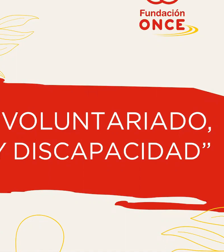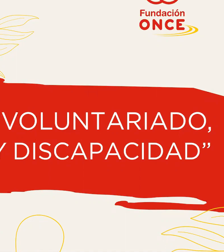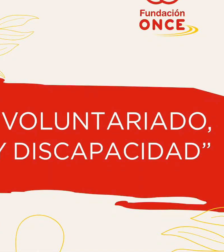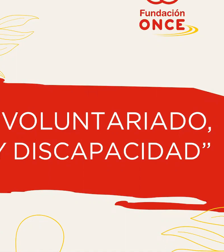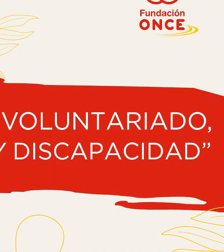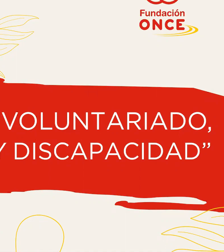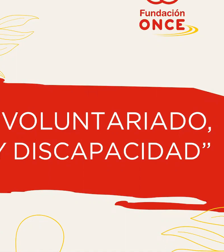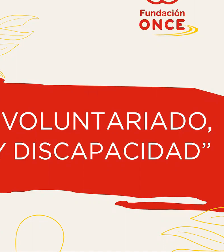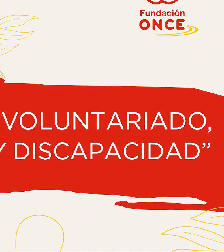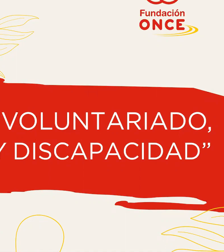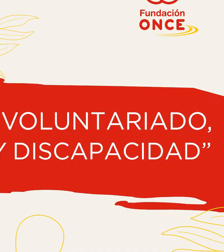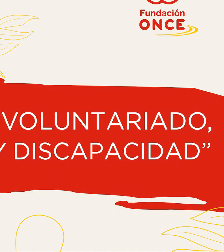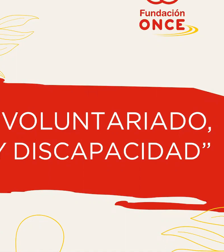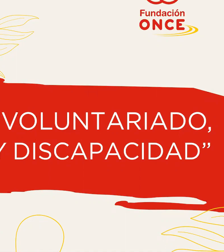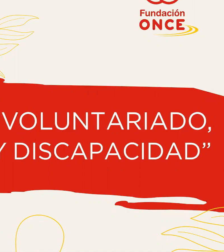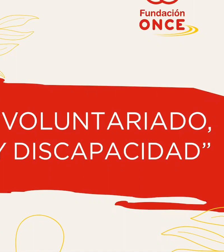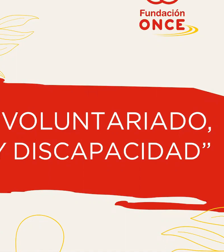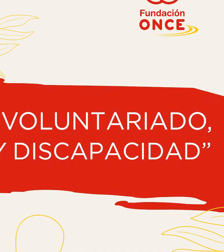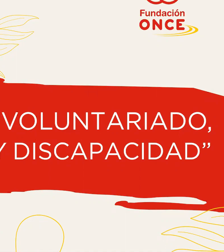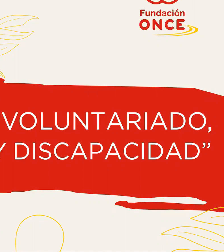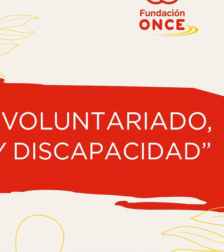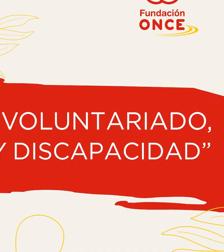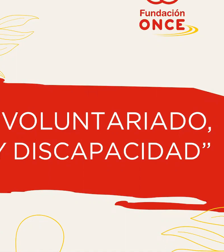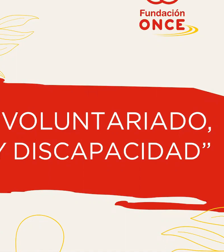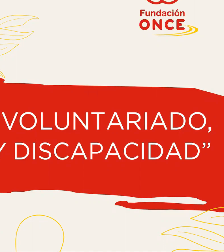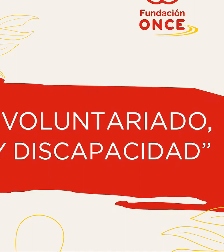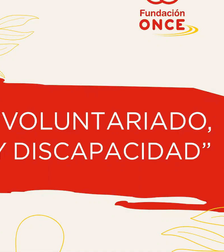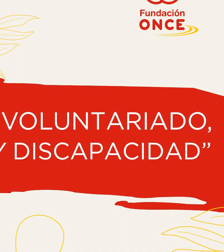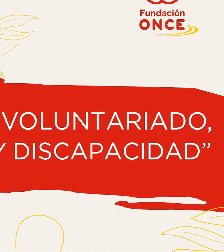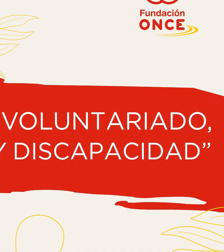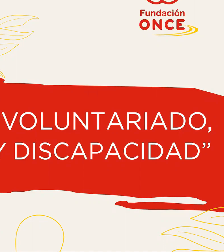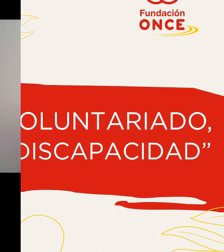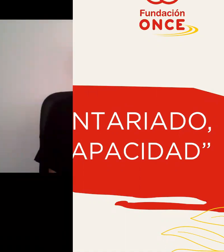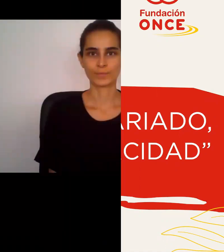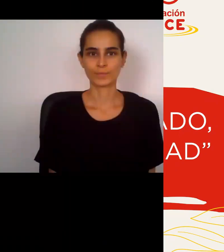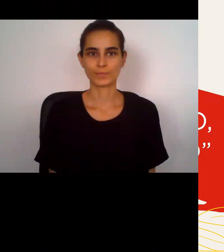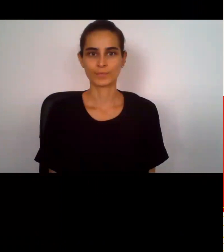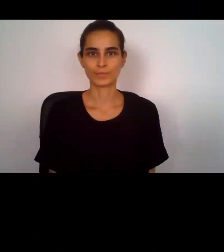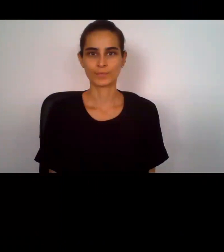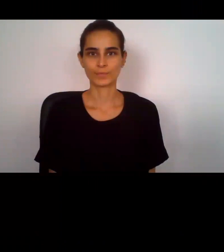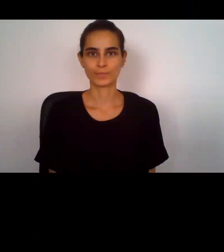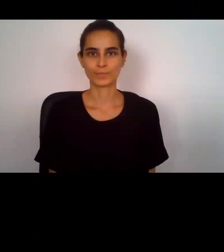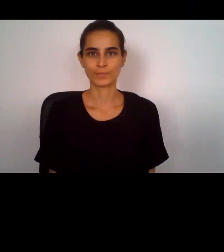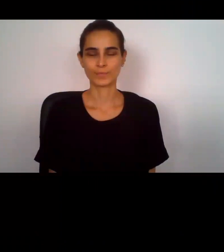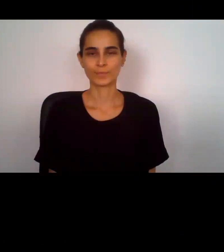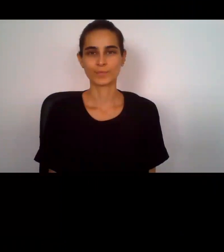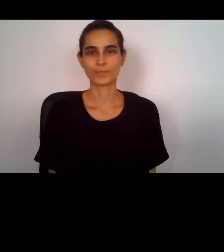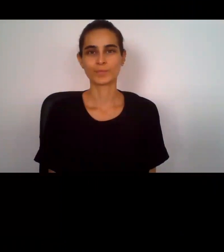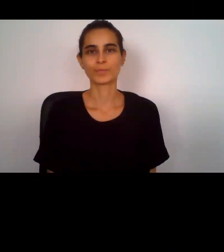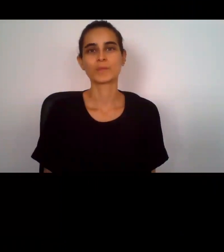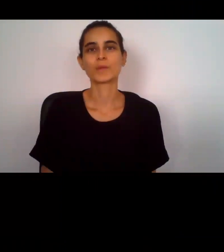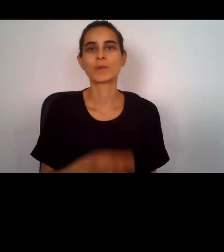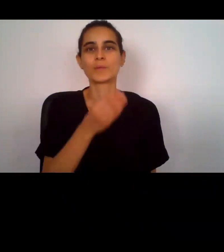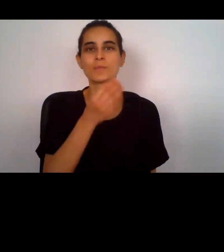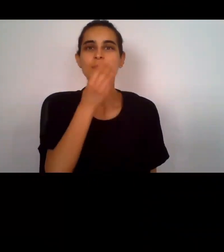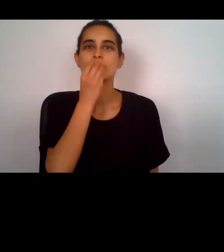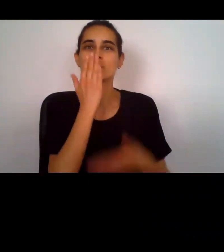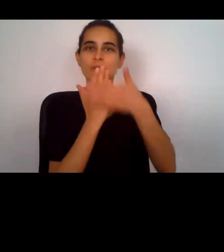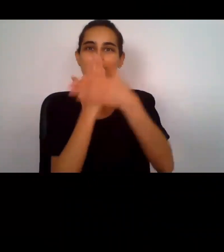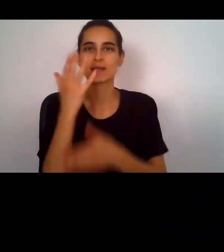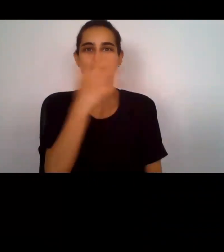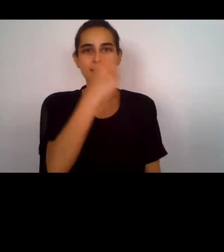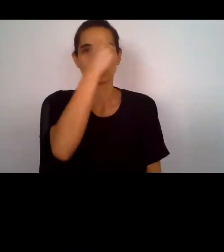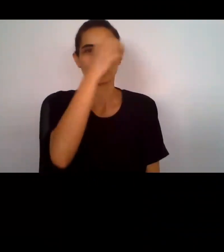En breves momentos comenzará el seminario. Gracias por tu espera. Muy buenos días a todos y a todas. Yo soy